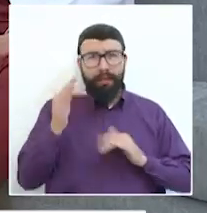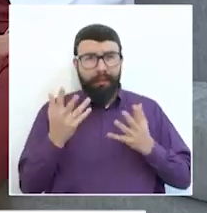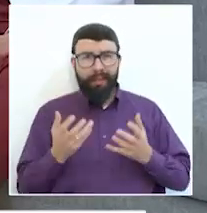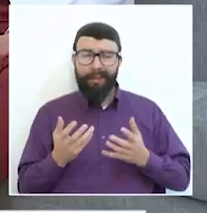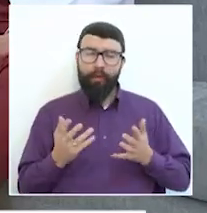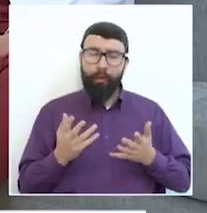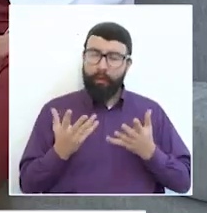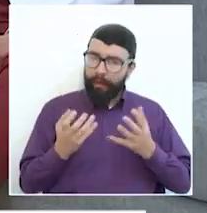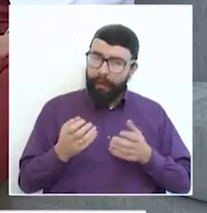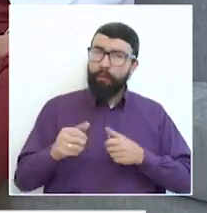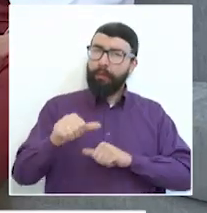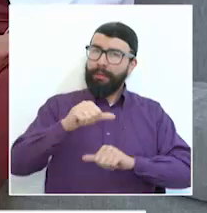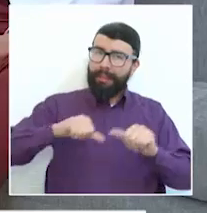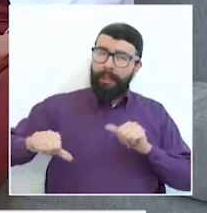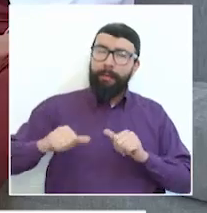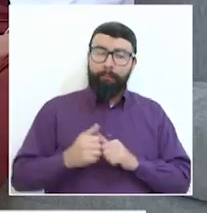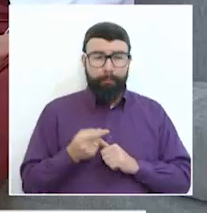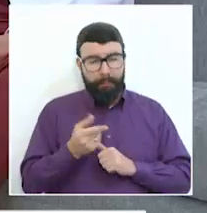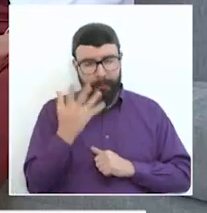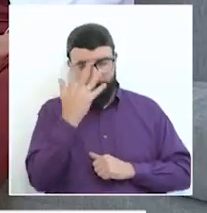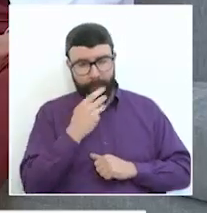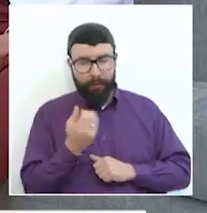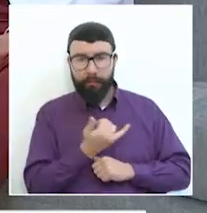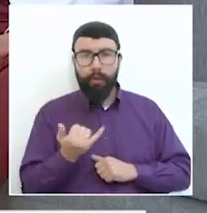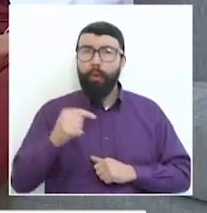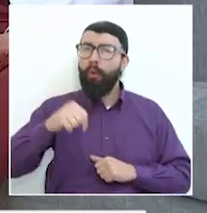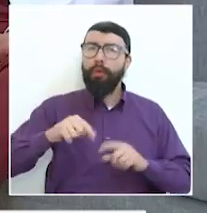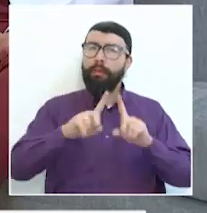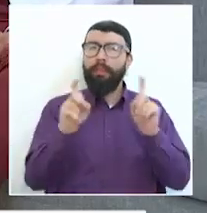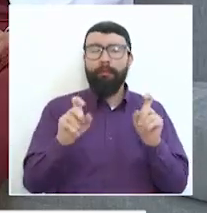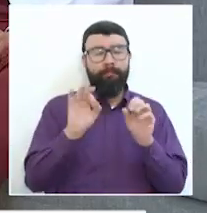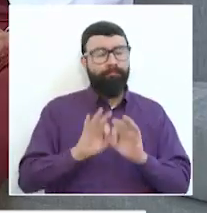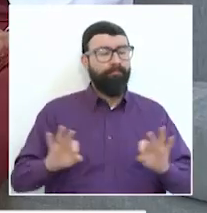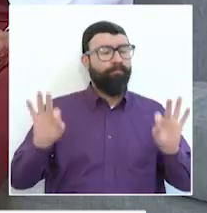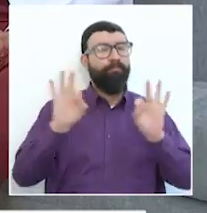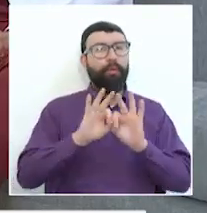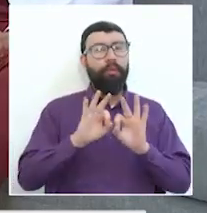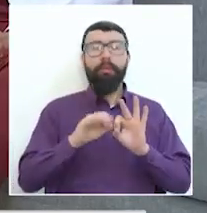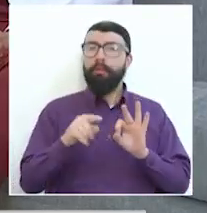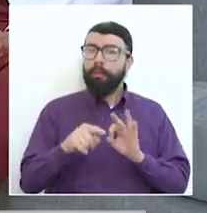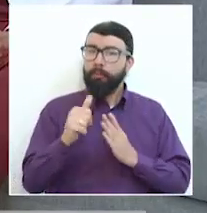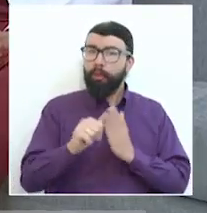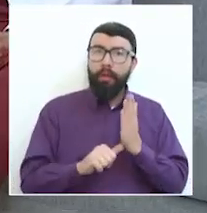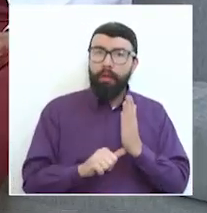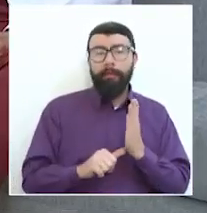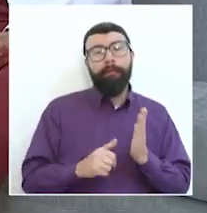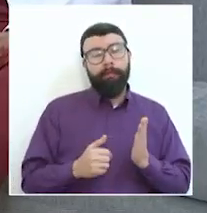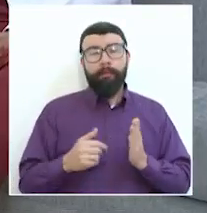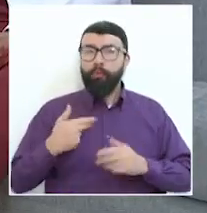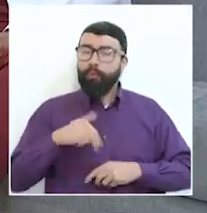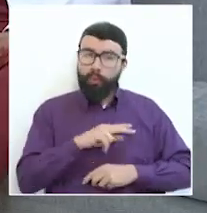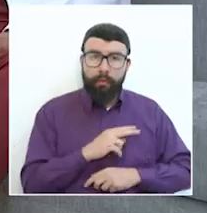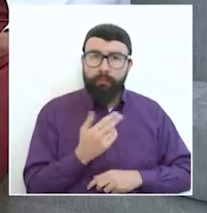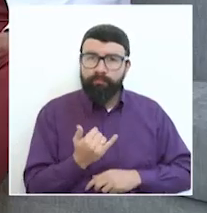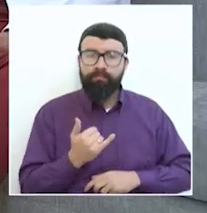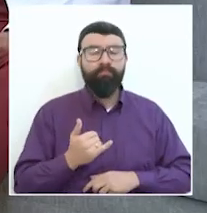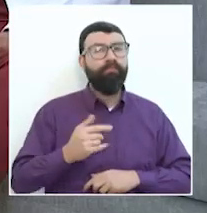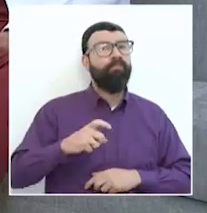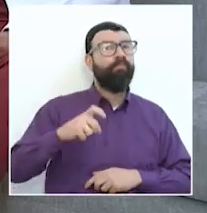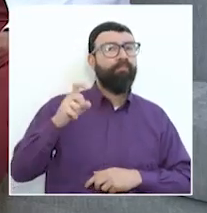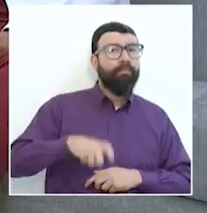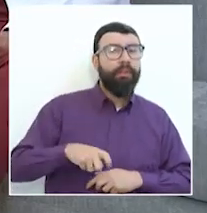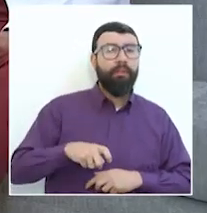quiero compartirles un tema que es bien importante. Un programa que nosotros definitivamente deberíamos